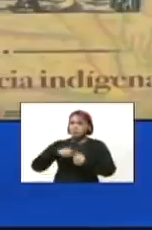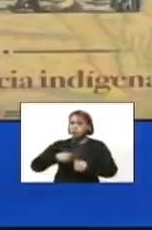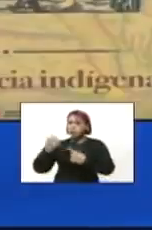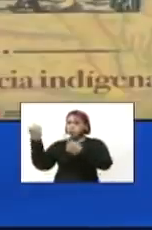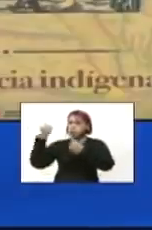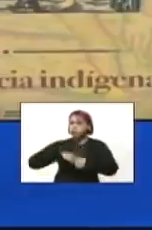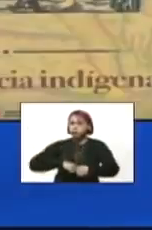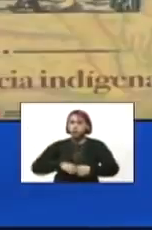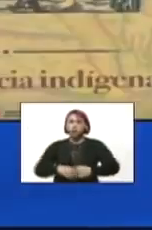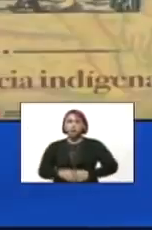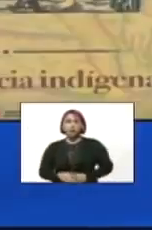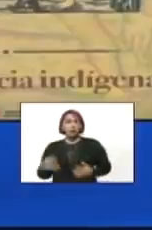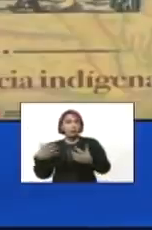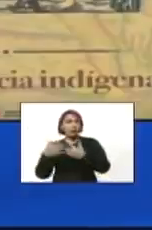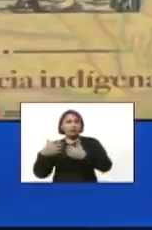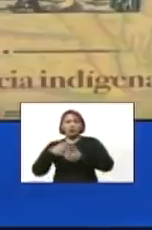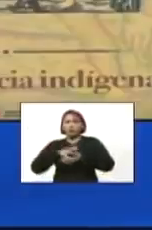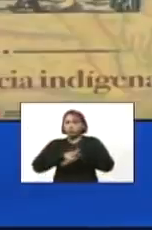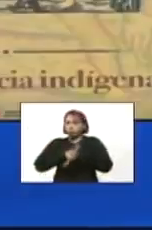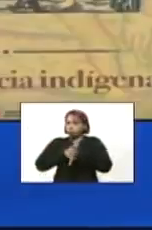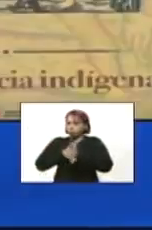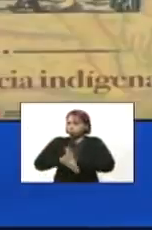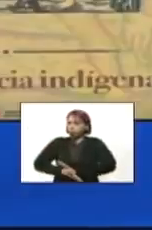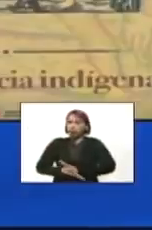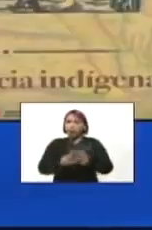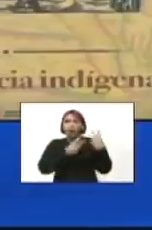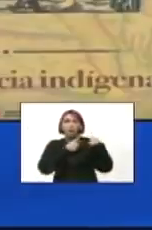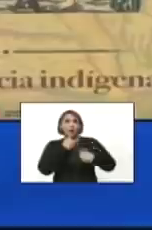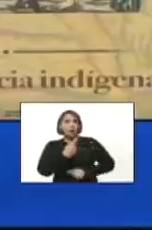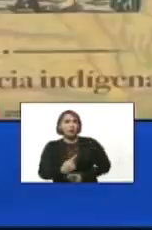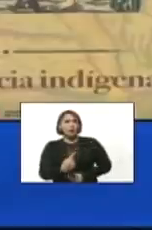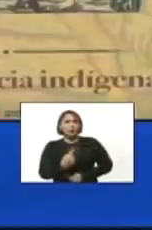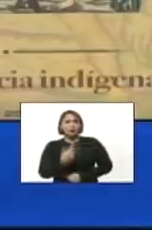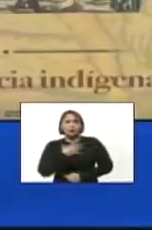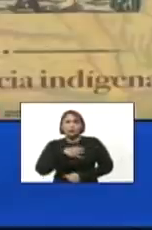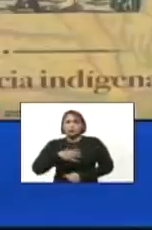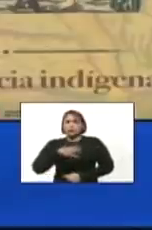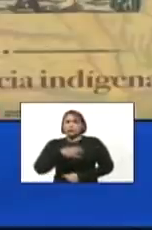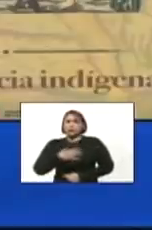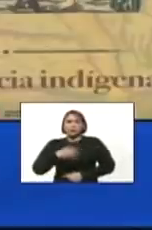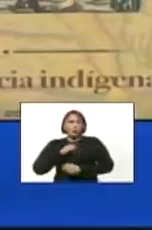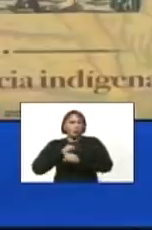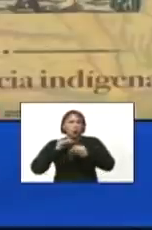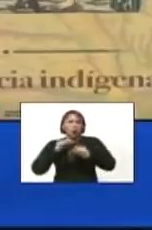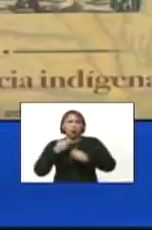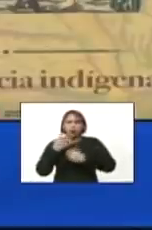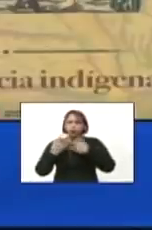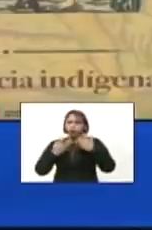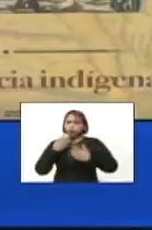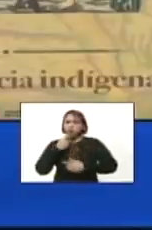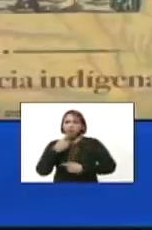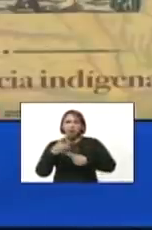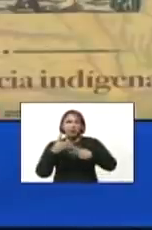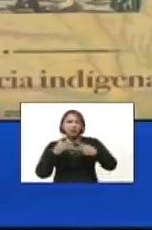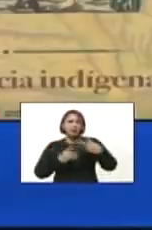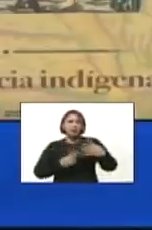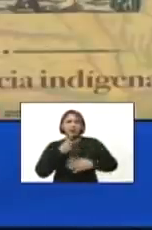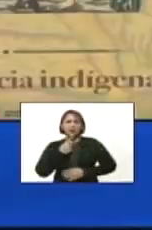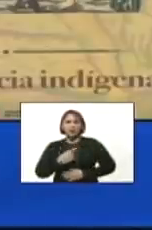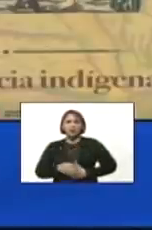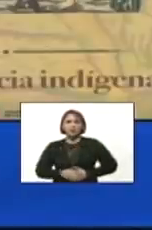vencidos. El guerrero estaba destruido. Y el piache le dice, con dramática exaltación, describe César